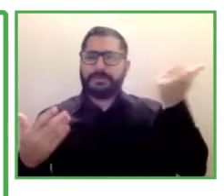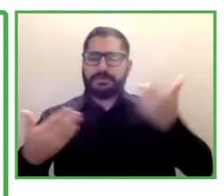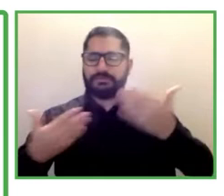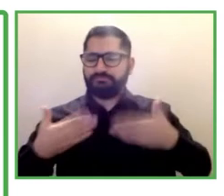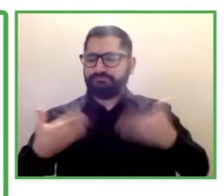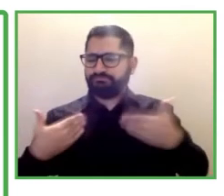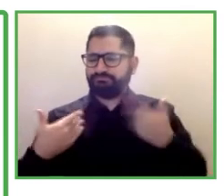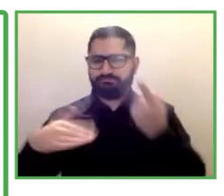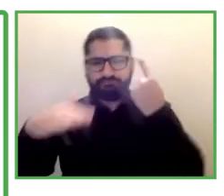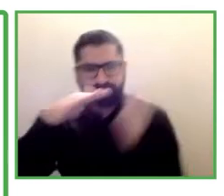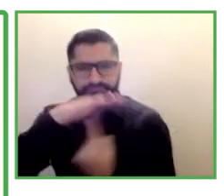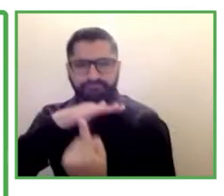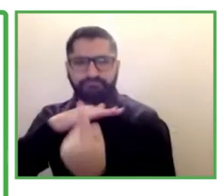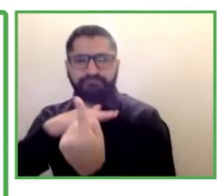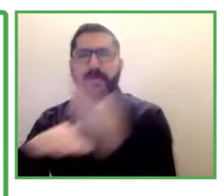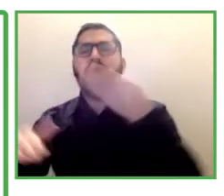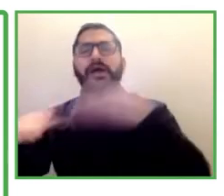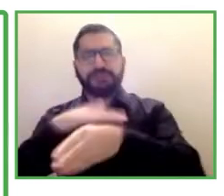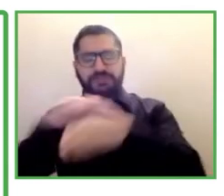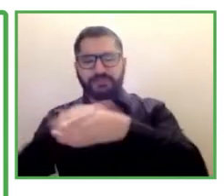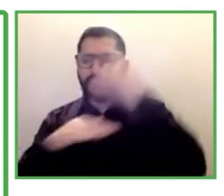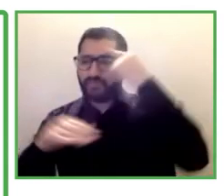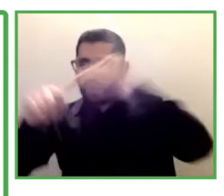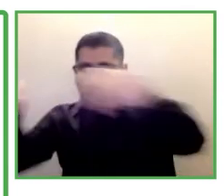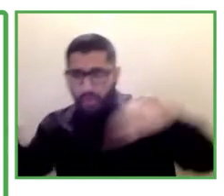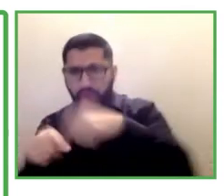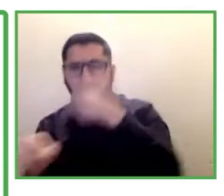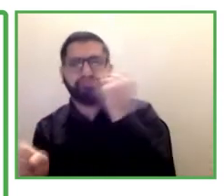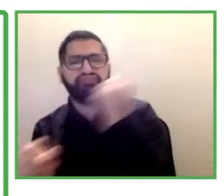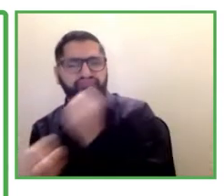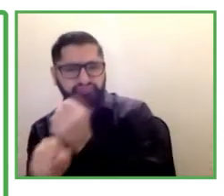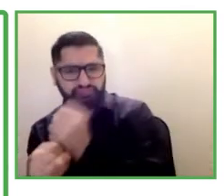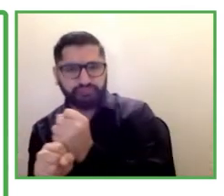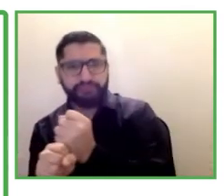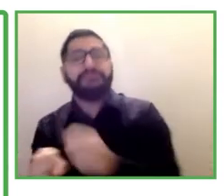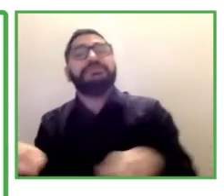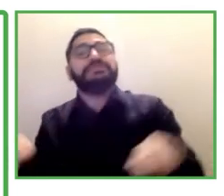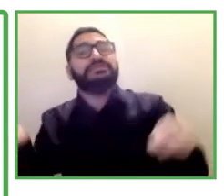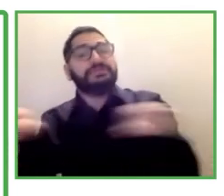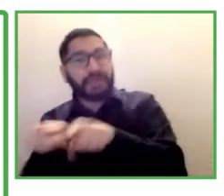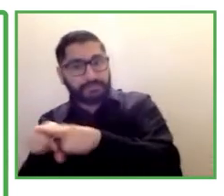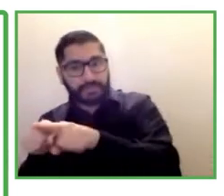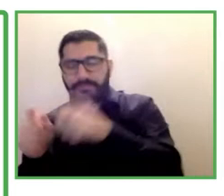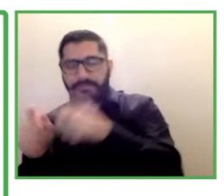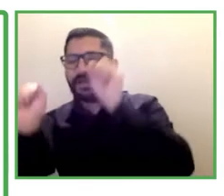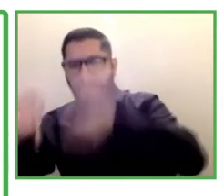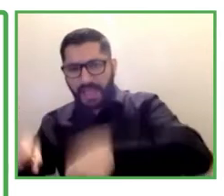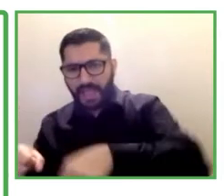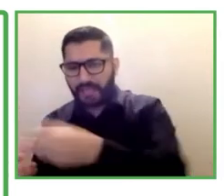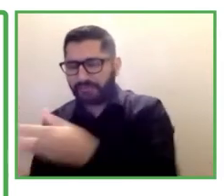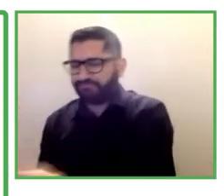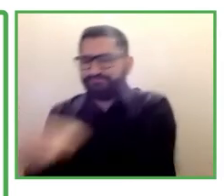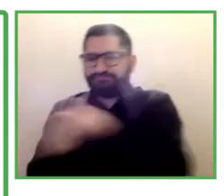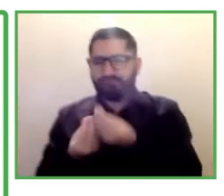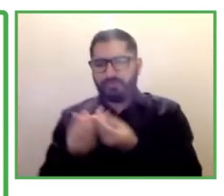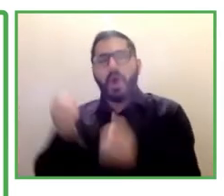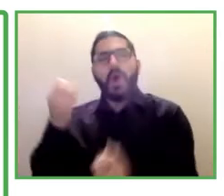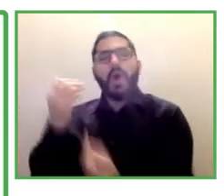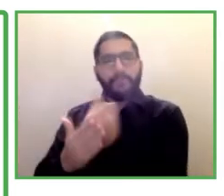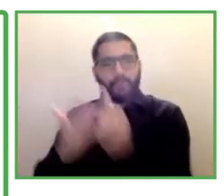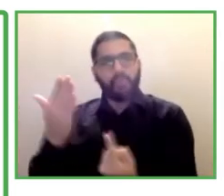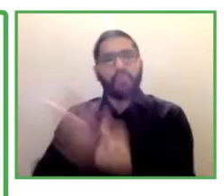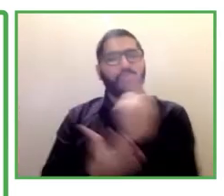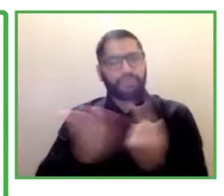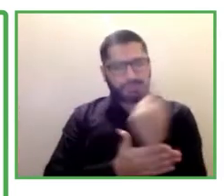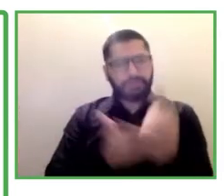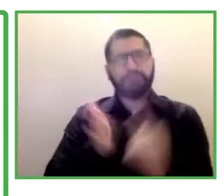algo más rentable. Y ojalá podamos compartir eso el día de hoy. Siempre me presento como